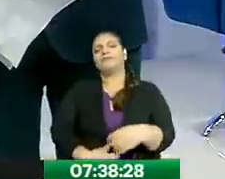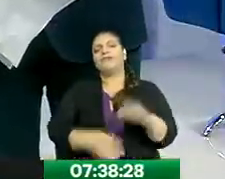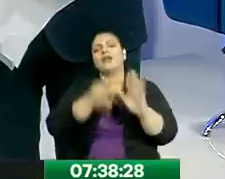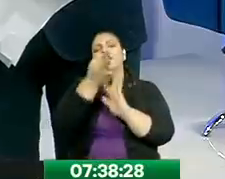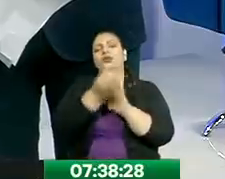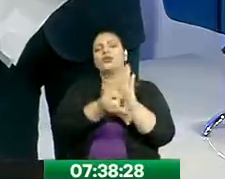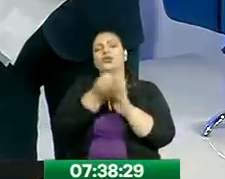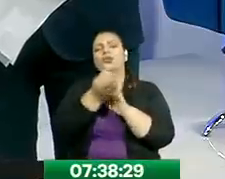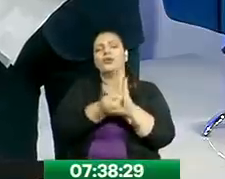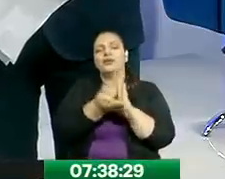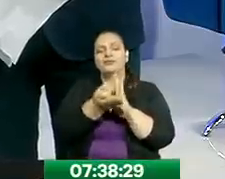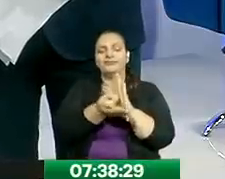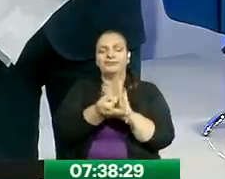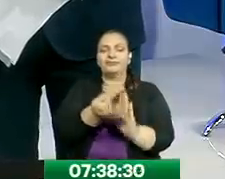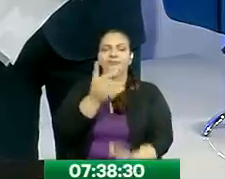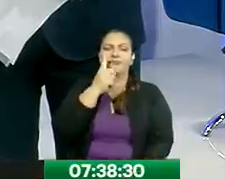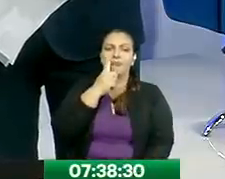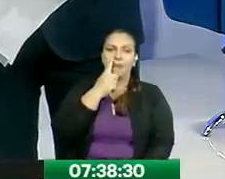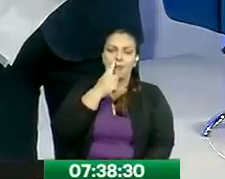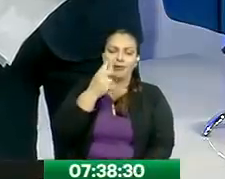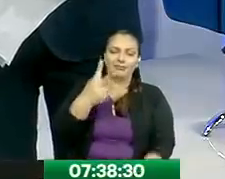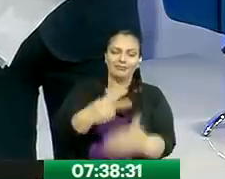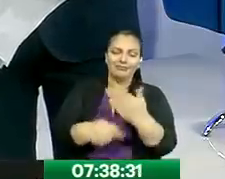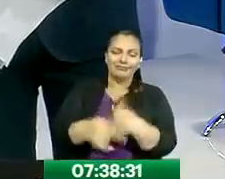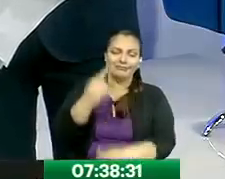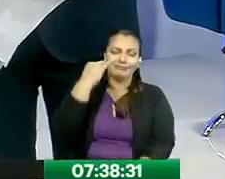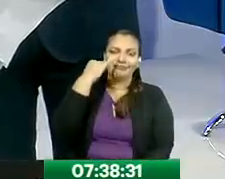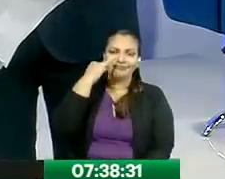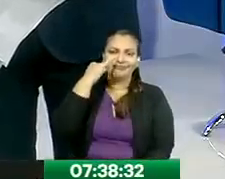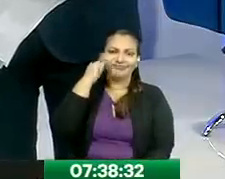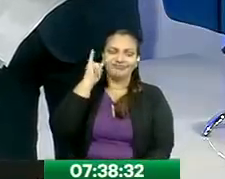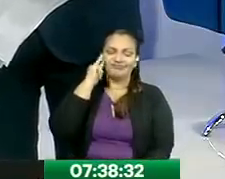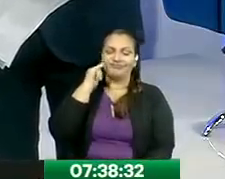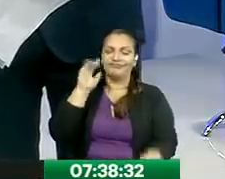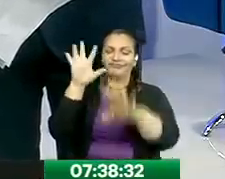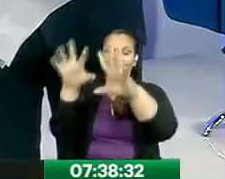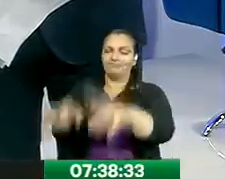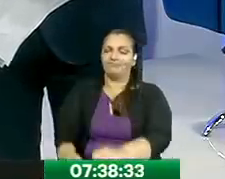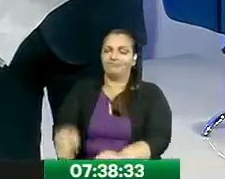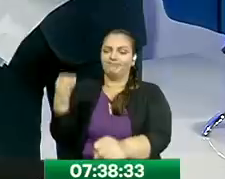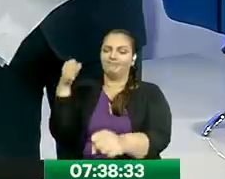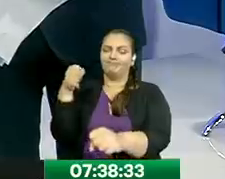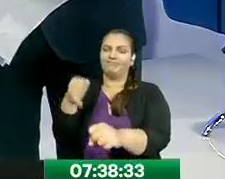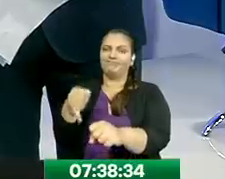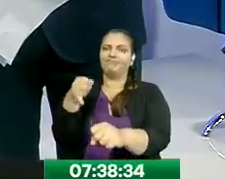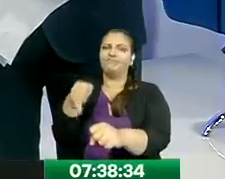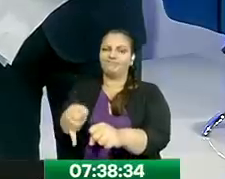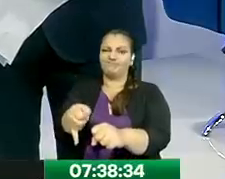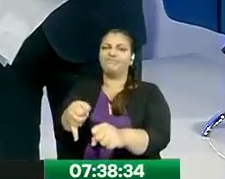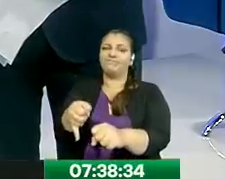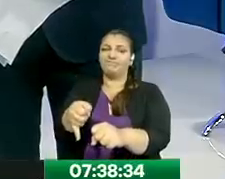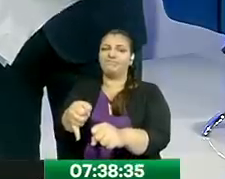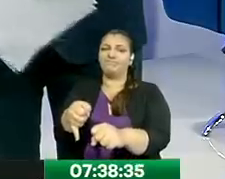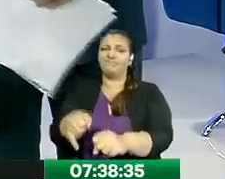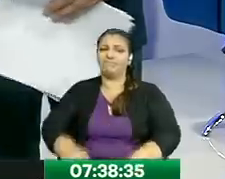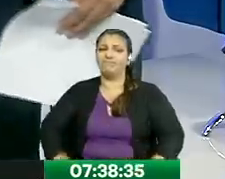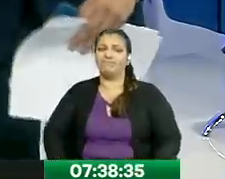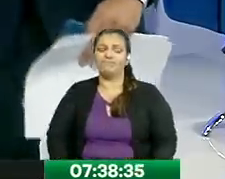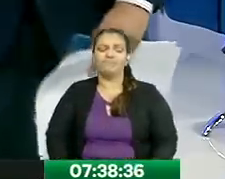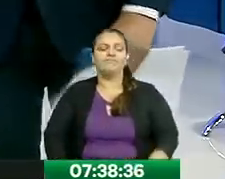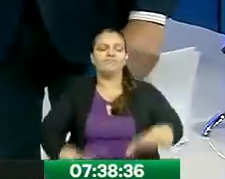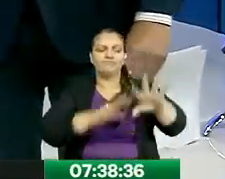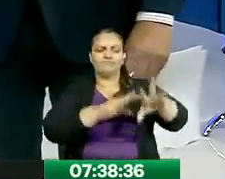acusado de violar a su hija el menor de edad en el cantón durán según la fiscalía el hombre podría enfrentar la